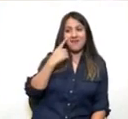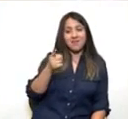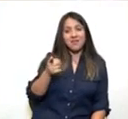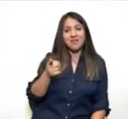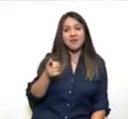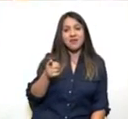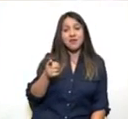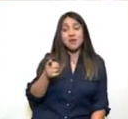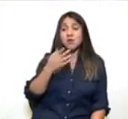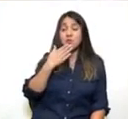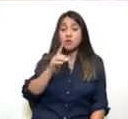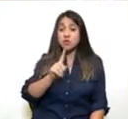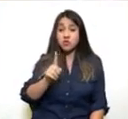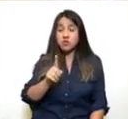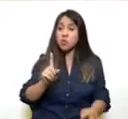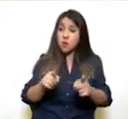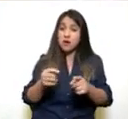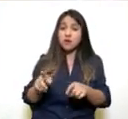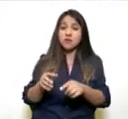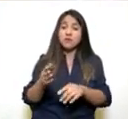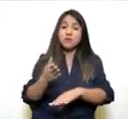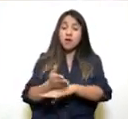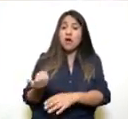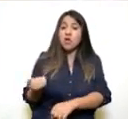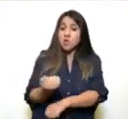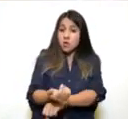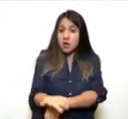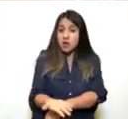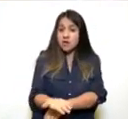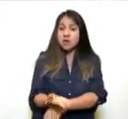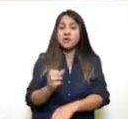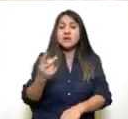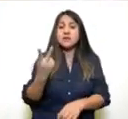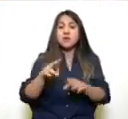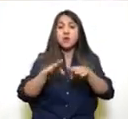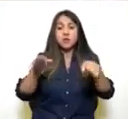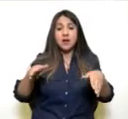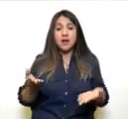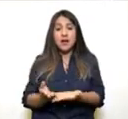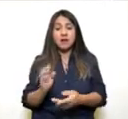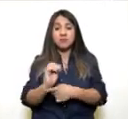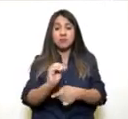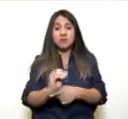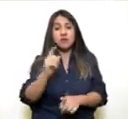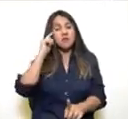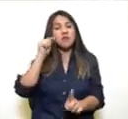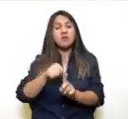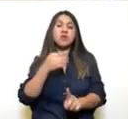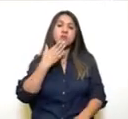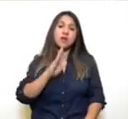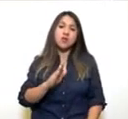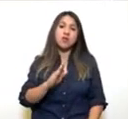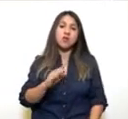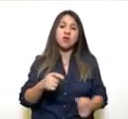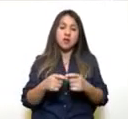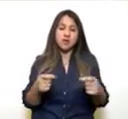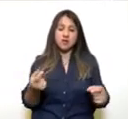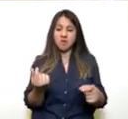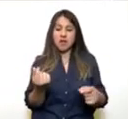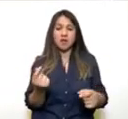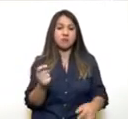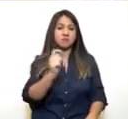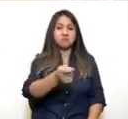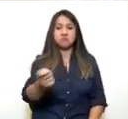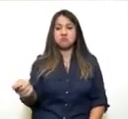colaborar quizás yo las segundas cajas de mercadería yo hubiese preferido un voucher o